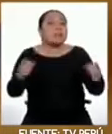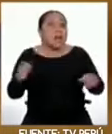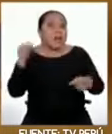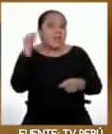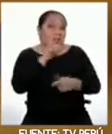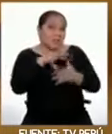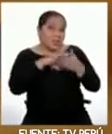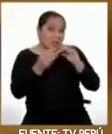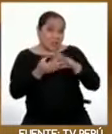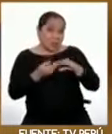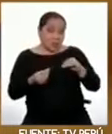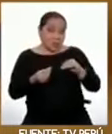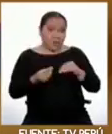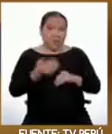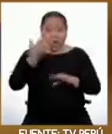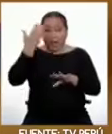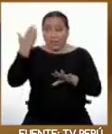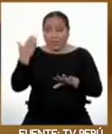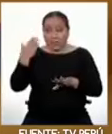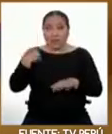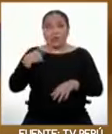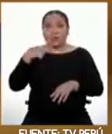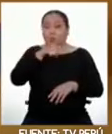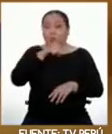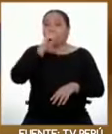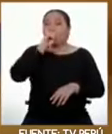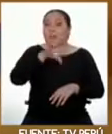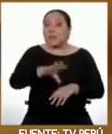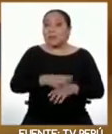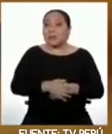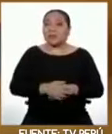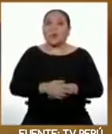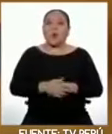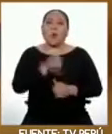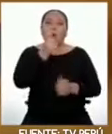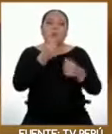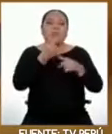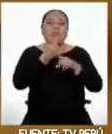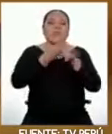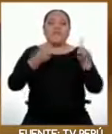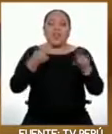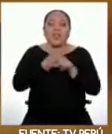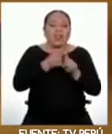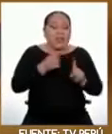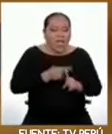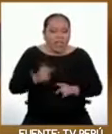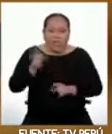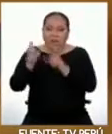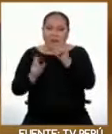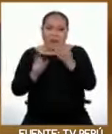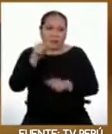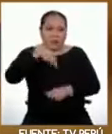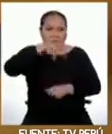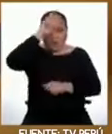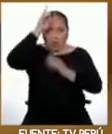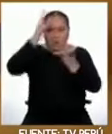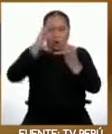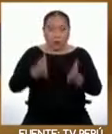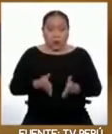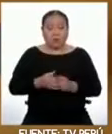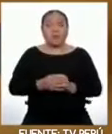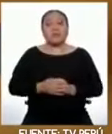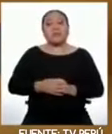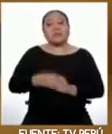historia. Hace un momento mencionaste cuán diferentes somos los peruanos. Debemos tener en